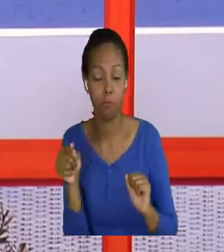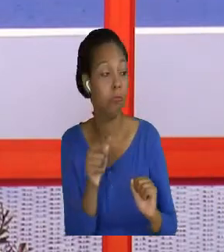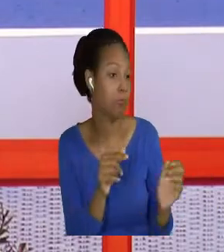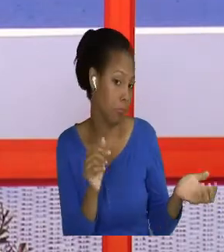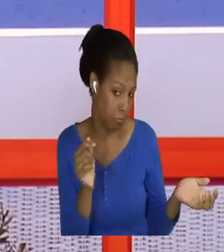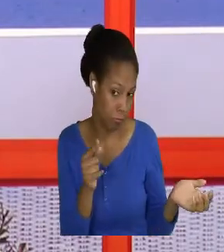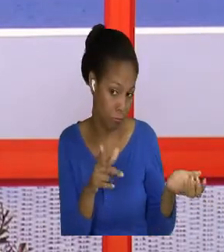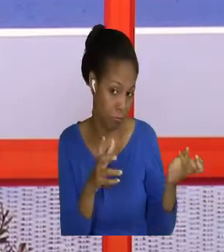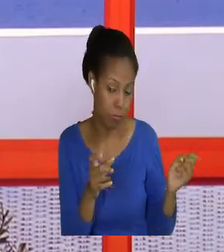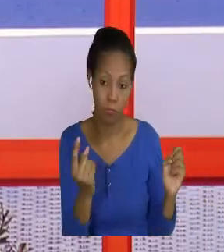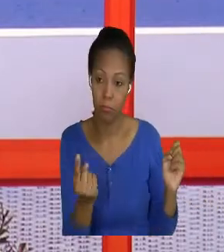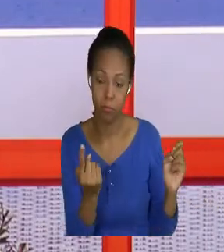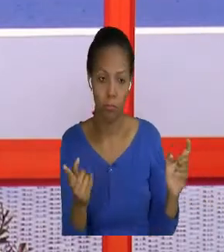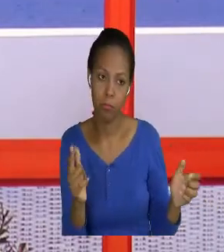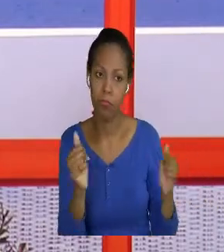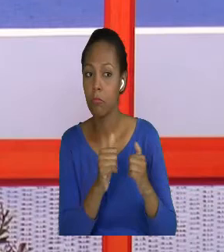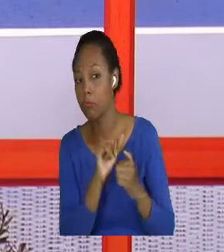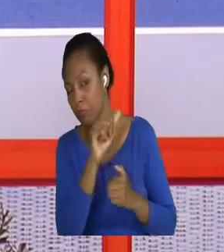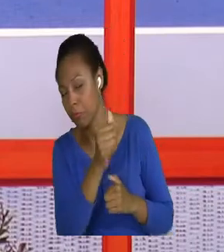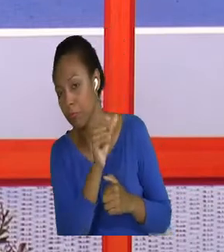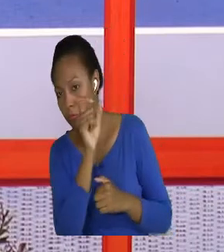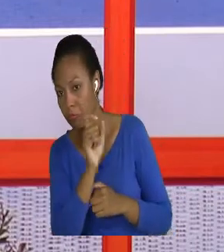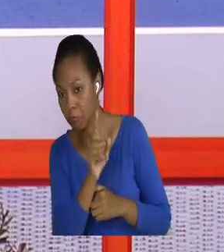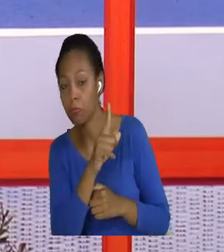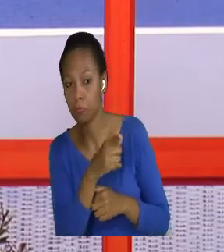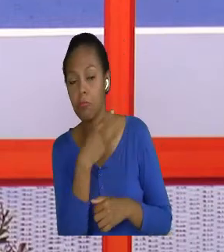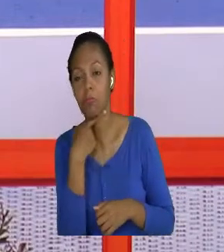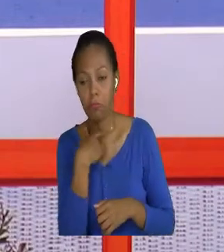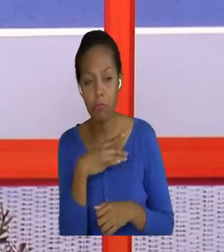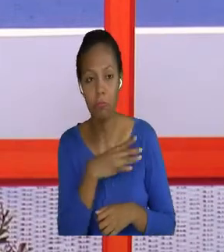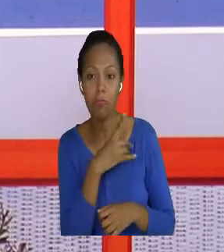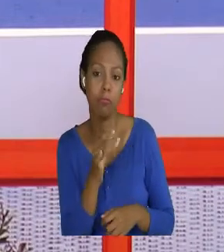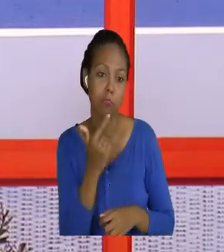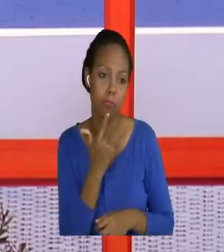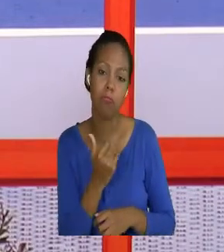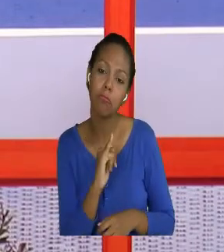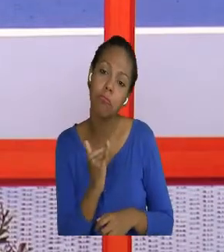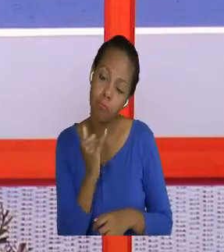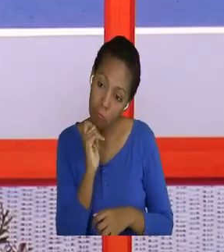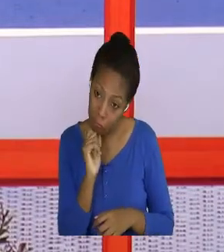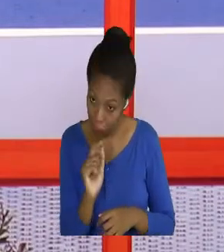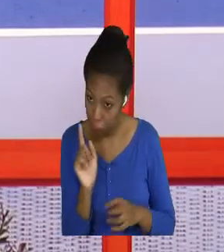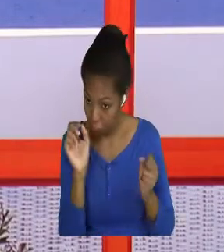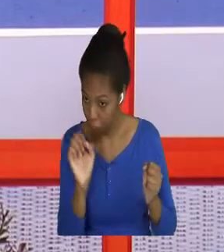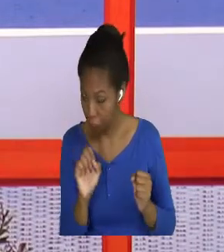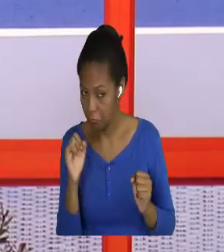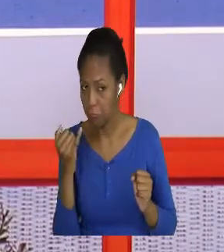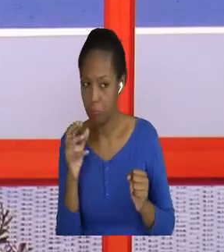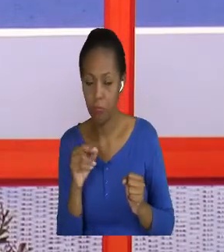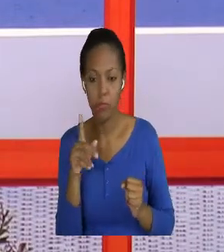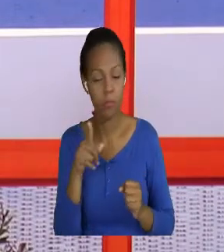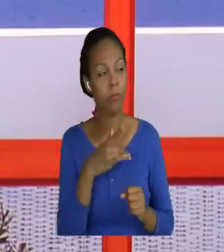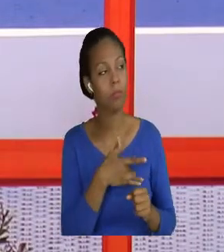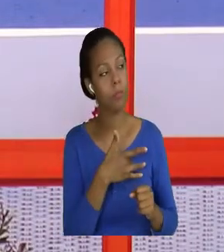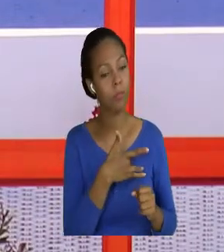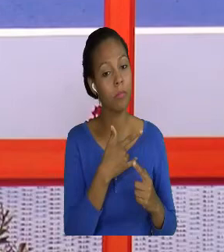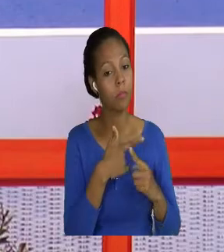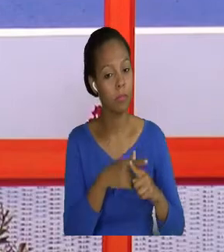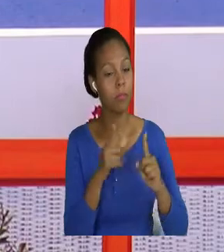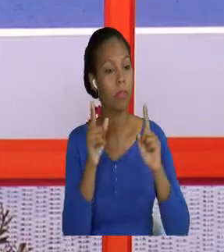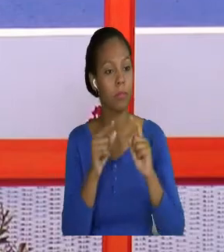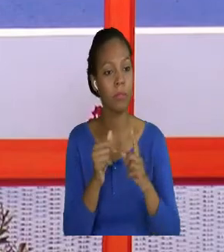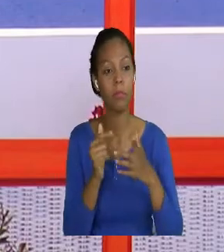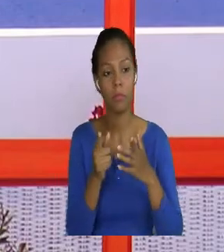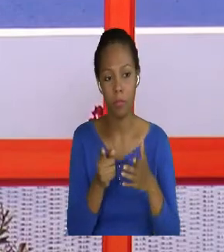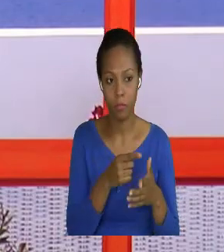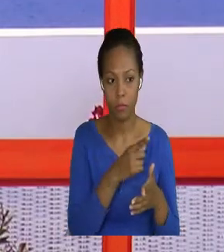lo estamos dejando sin alternativas, estamos siendo positivos con esa persona, teniendo en cuenta sus sentimientos, pero a la vez también estamos satisfaciendo